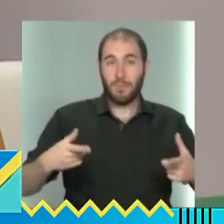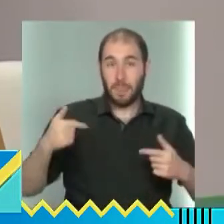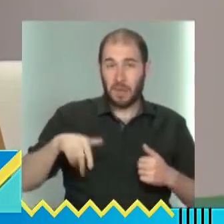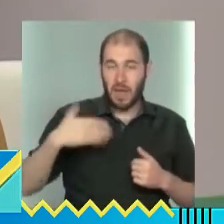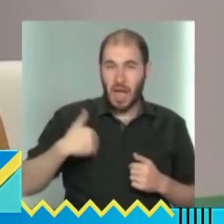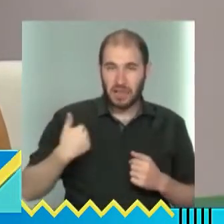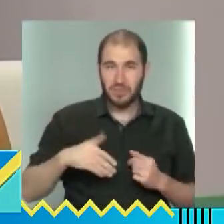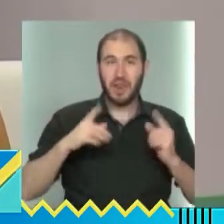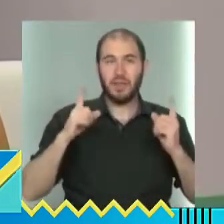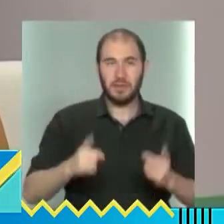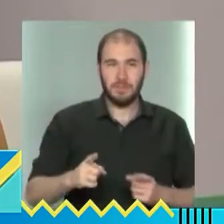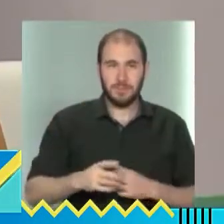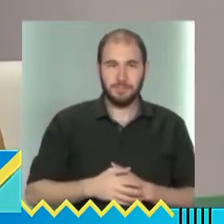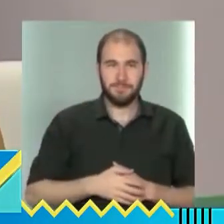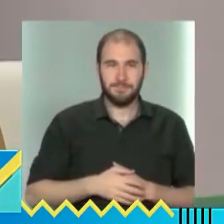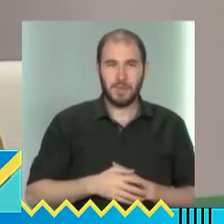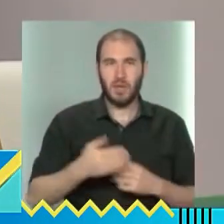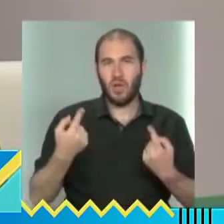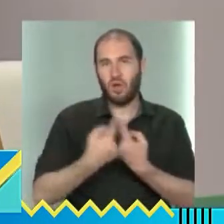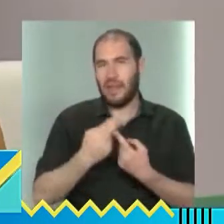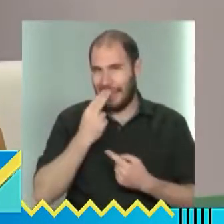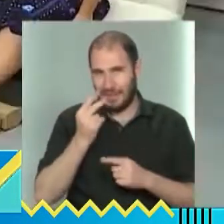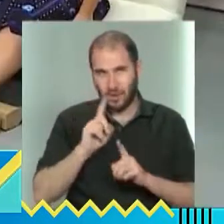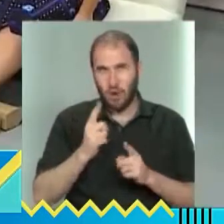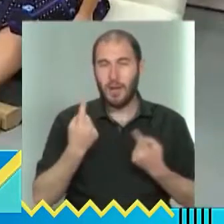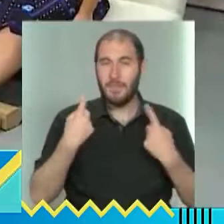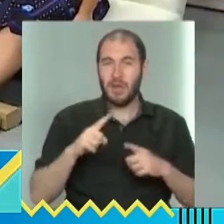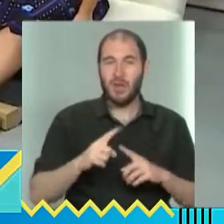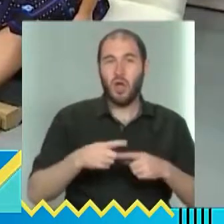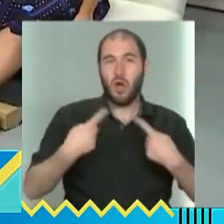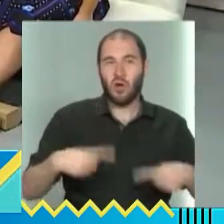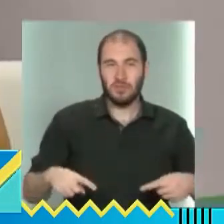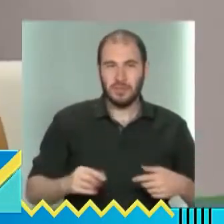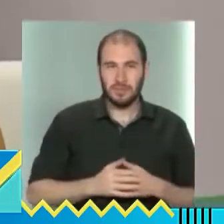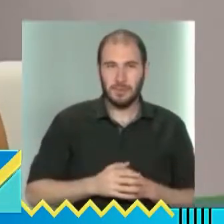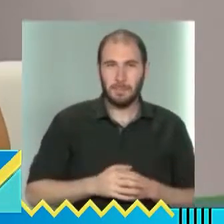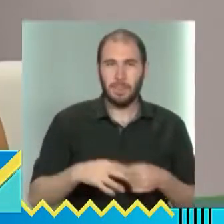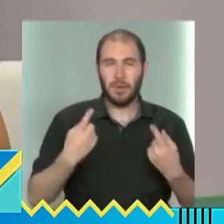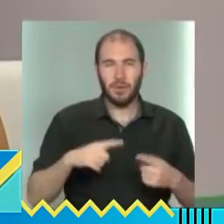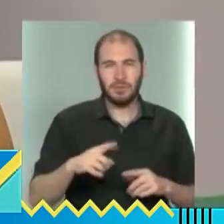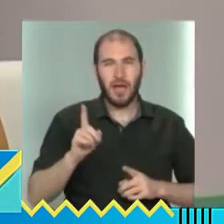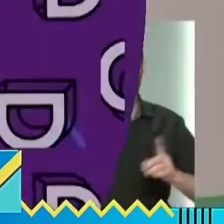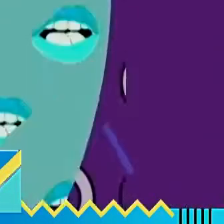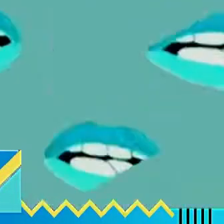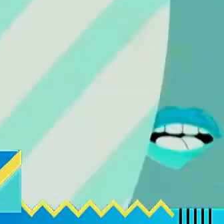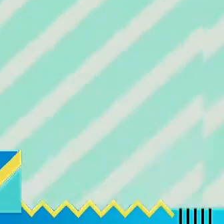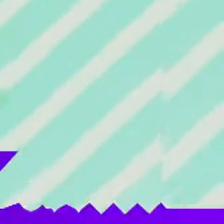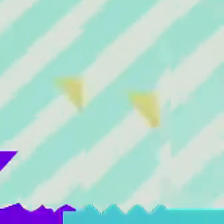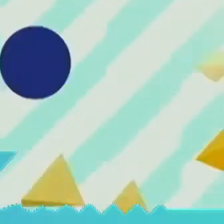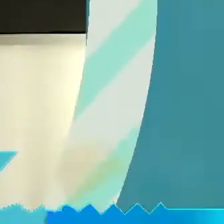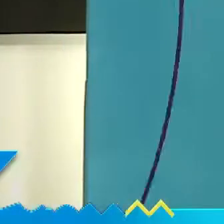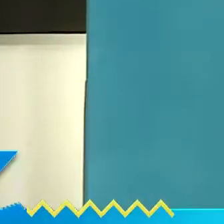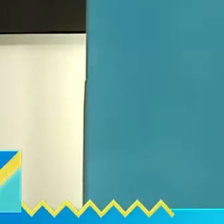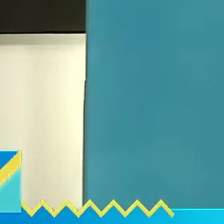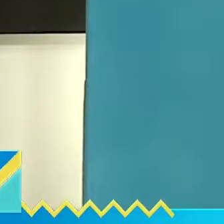Argentina también hemos tenido, no contra Hitler, digamos, pero situaciones, digamos, momentos en los cuales por ahí es más necesaria determinada